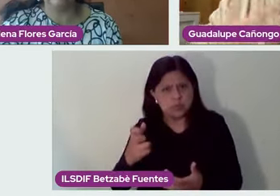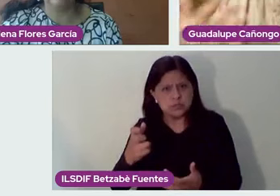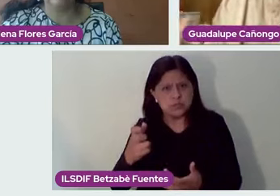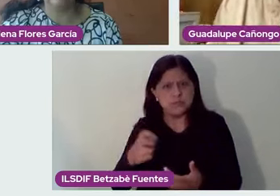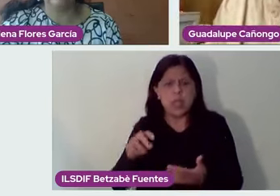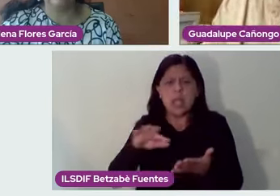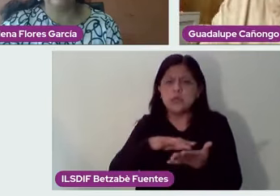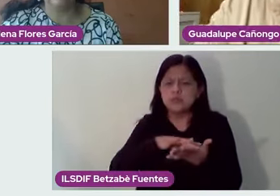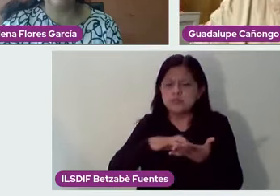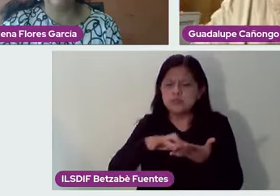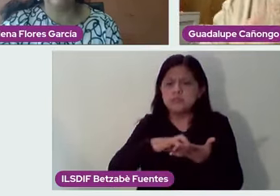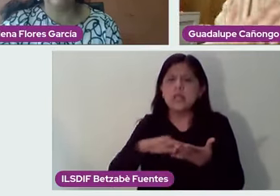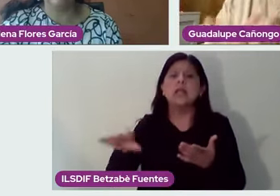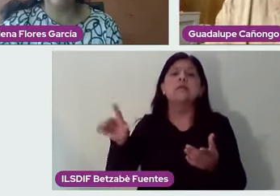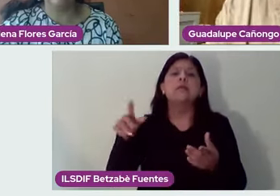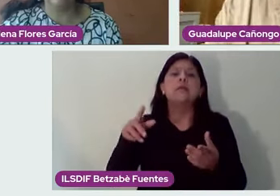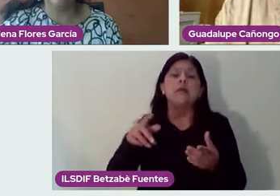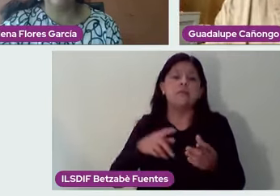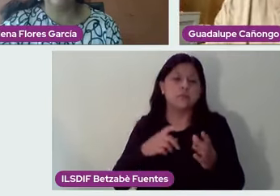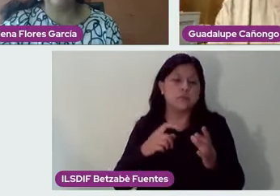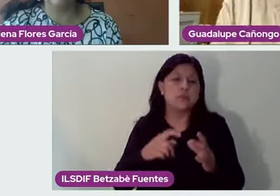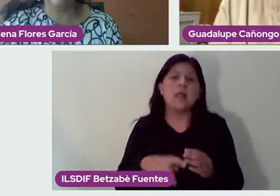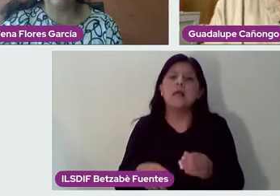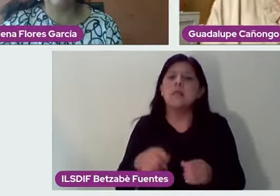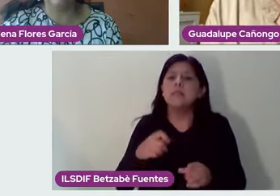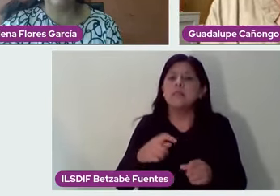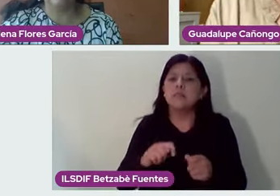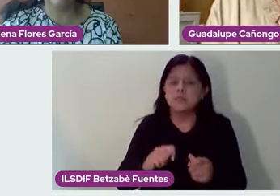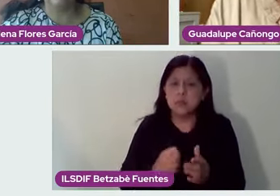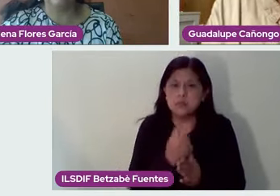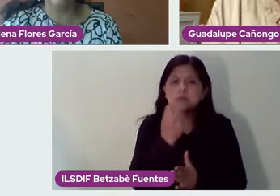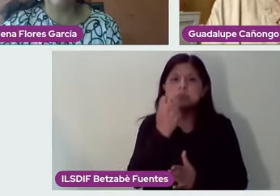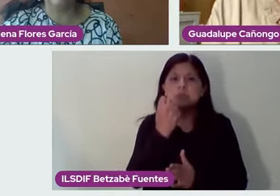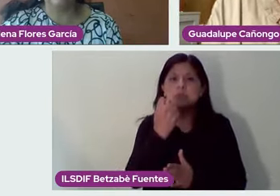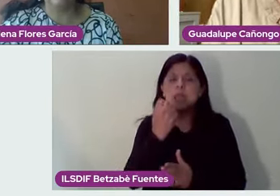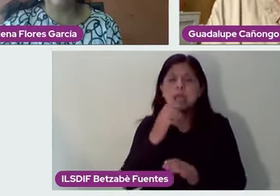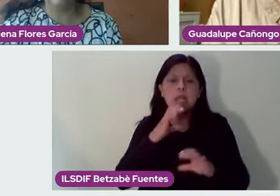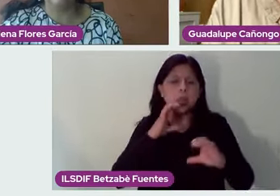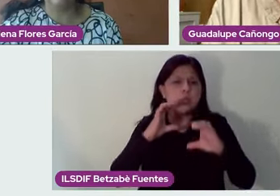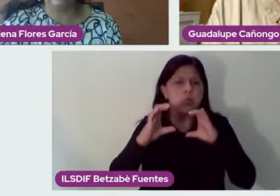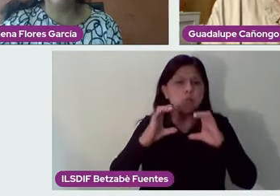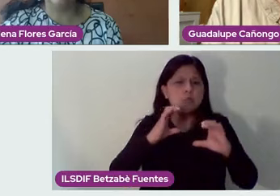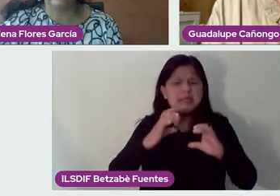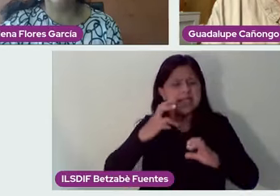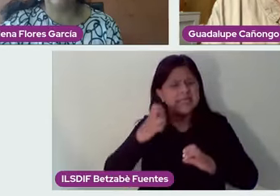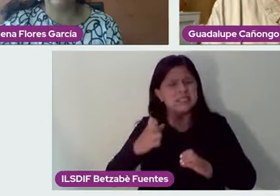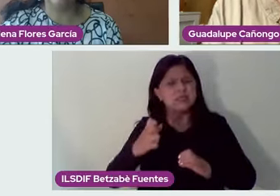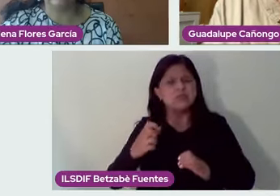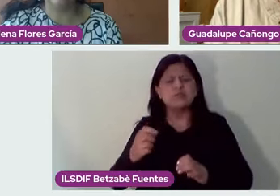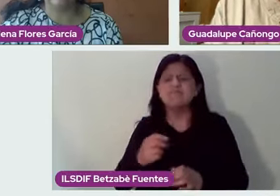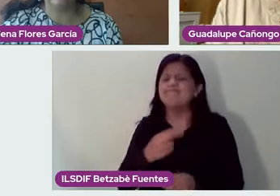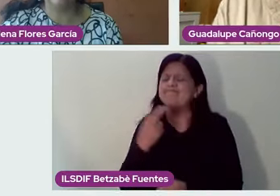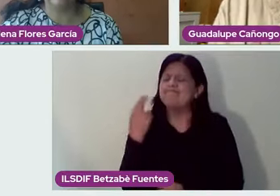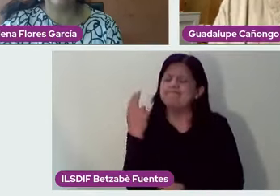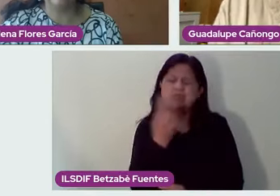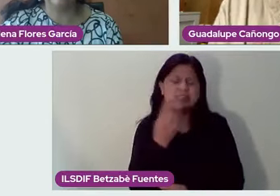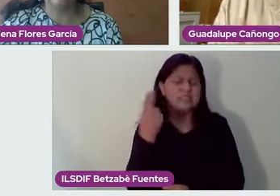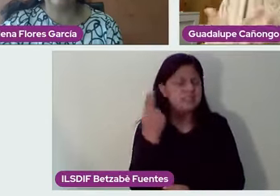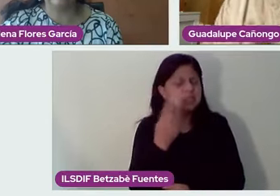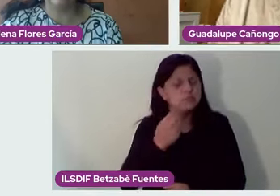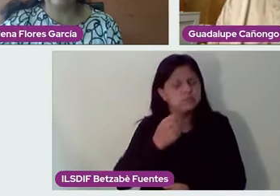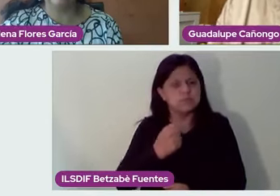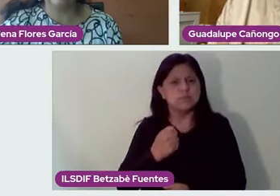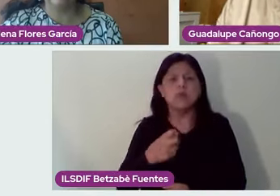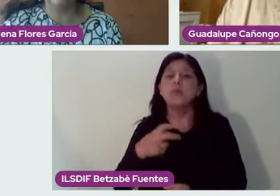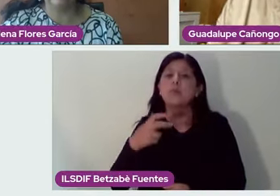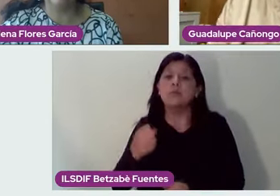la tecnología, la comunicación de esta naturaleza es obligada. Y entonces es un